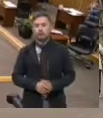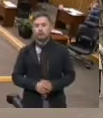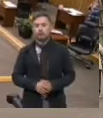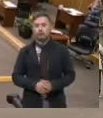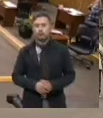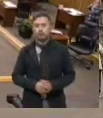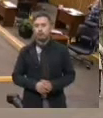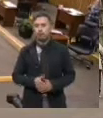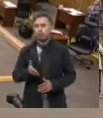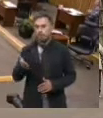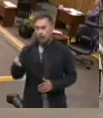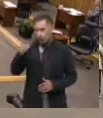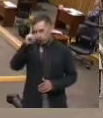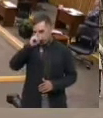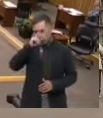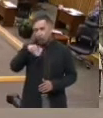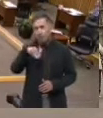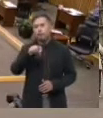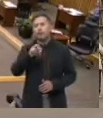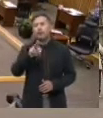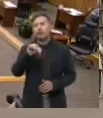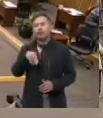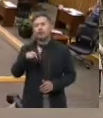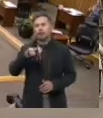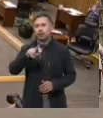El consejero Martín Faz.